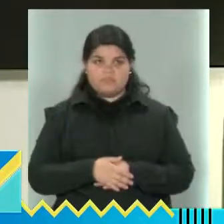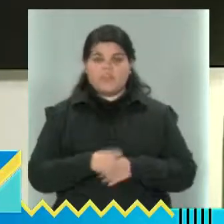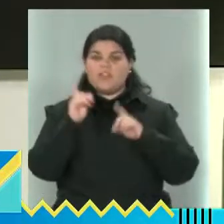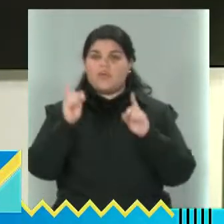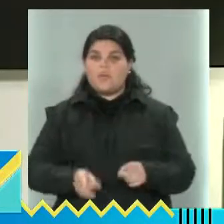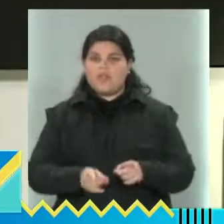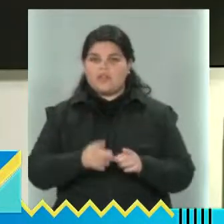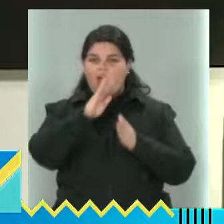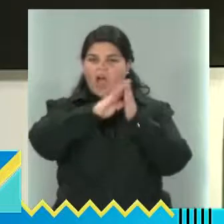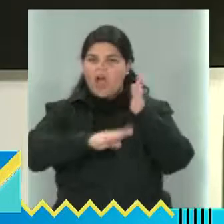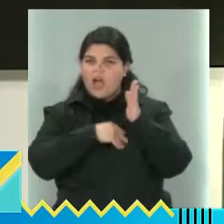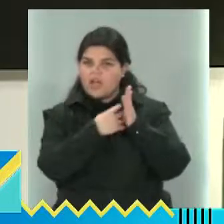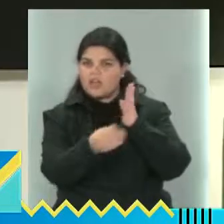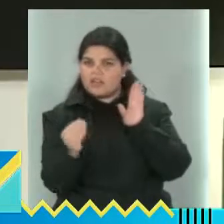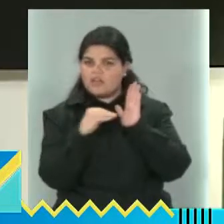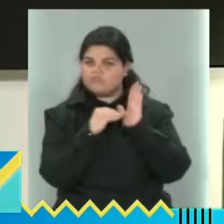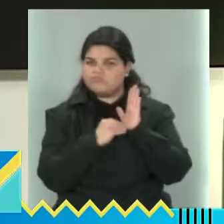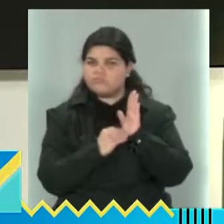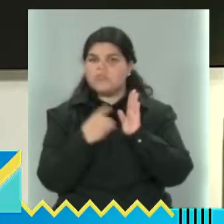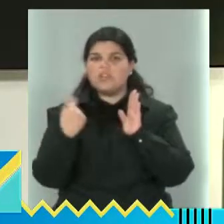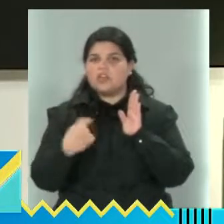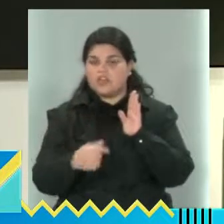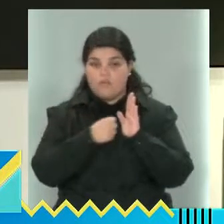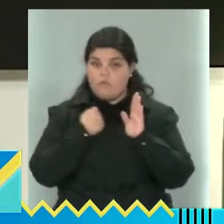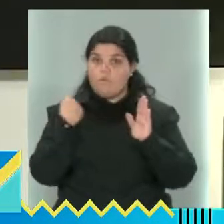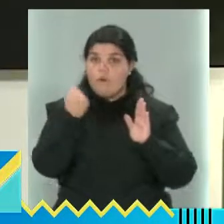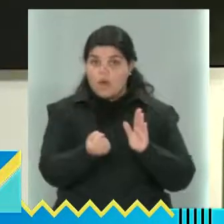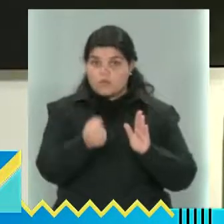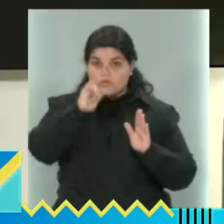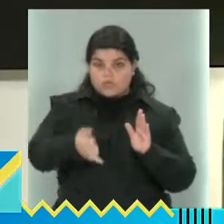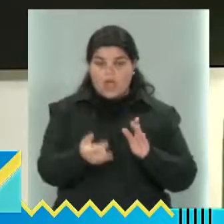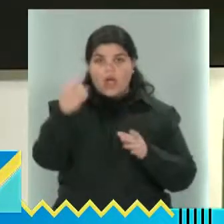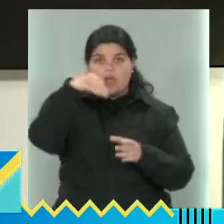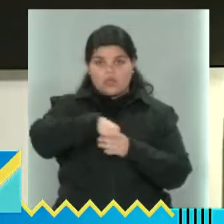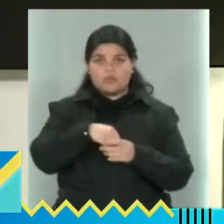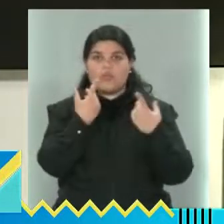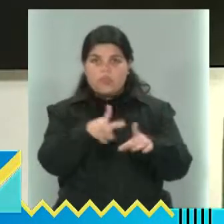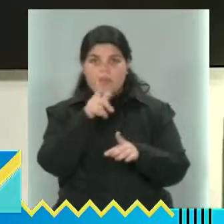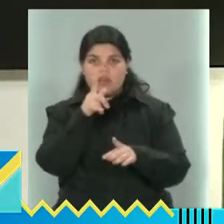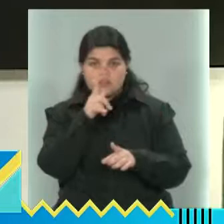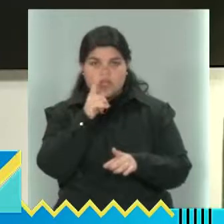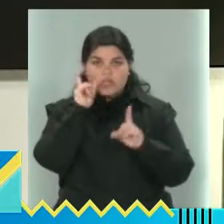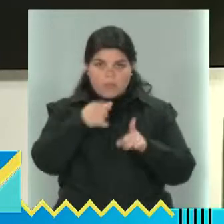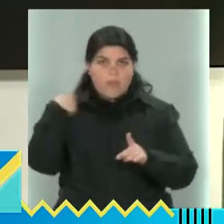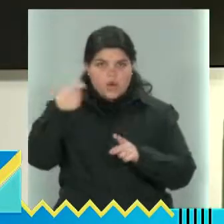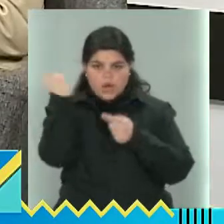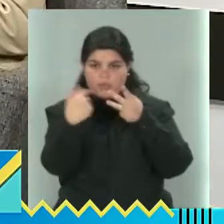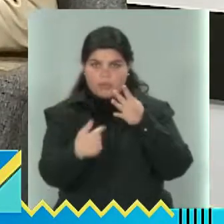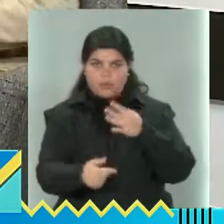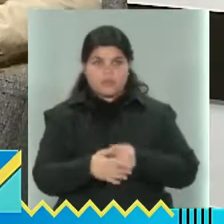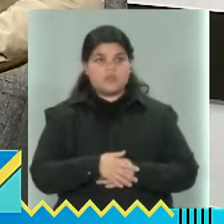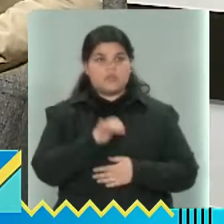y que si es por lo que se está movilizando, es muy fuerte y Distintos Parecidos ya ha hecho varios programas en relación a esto. Tuvimos la oportunidad